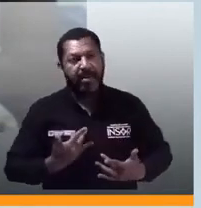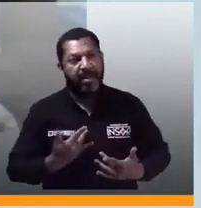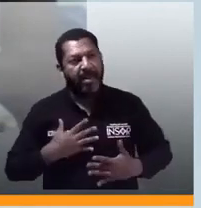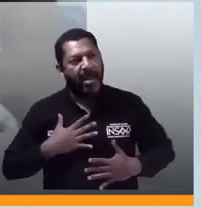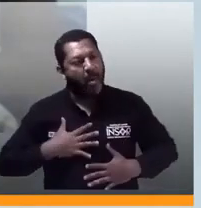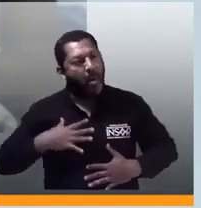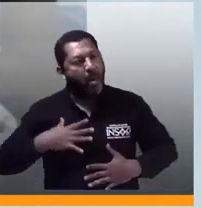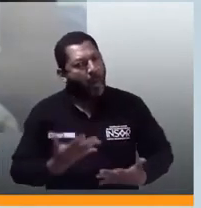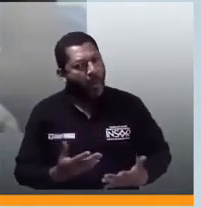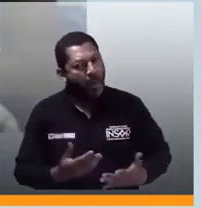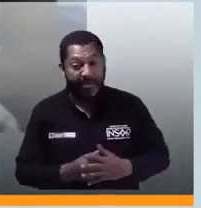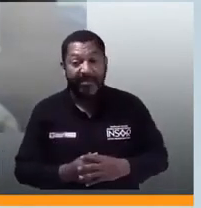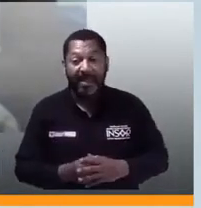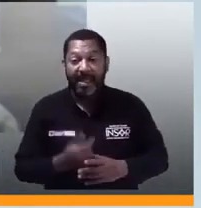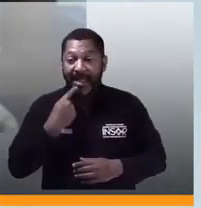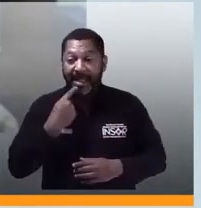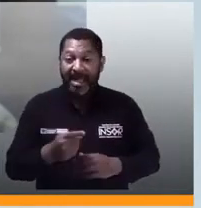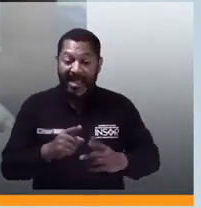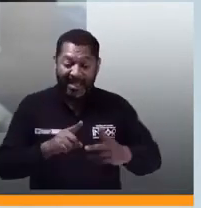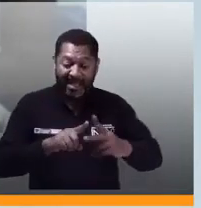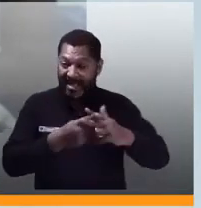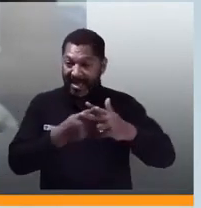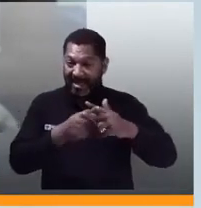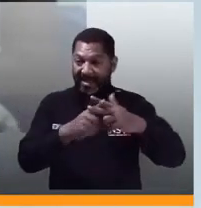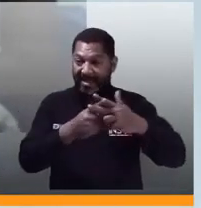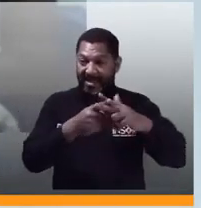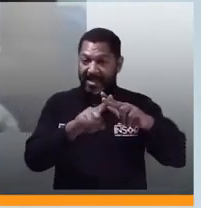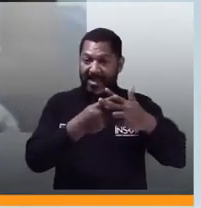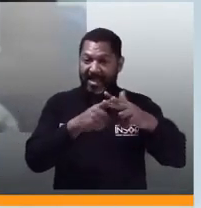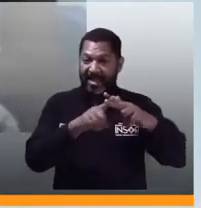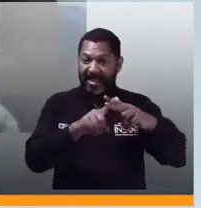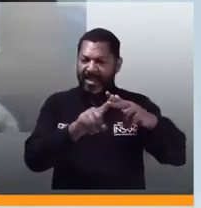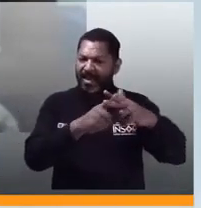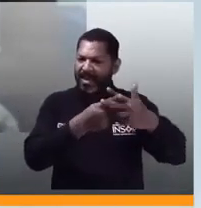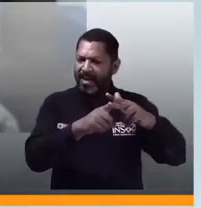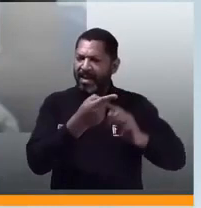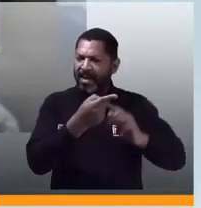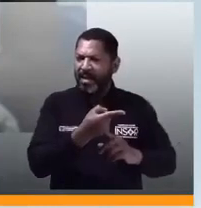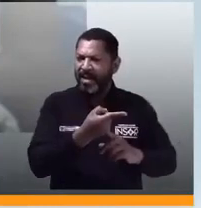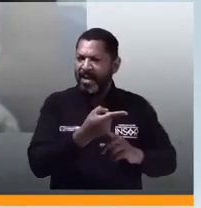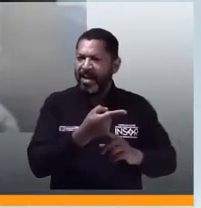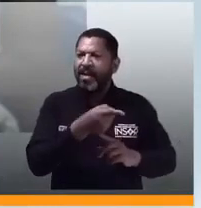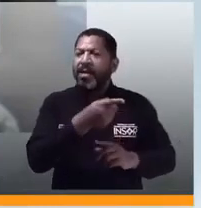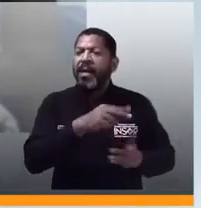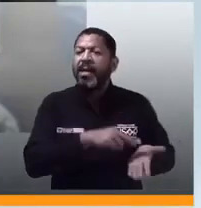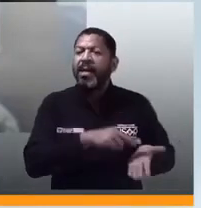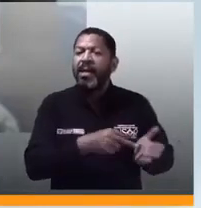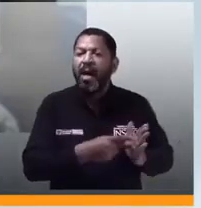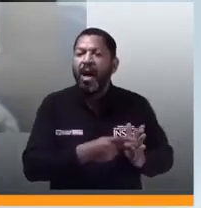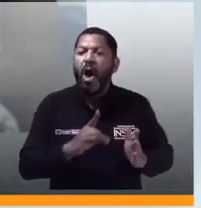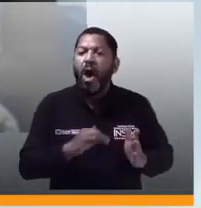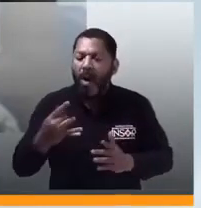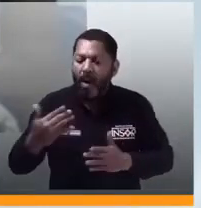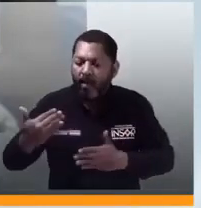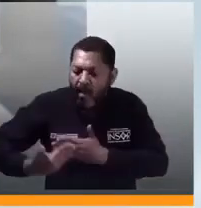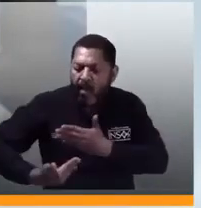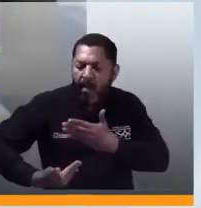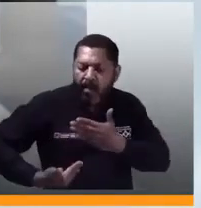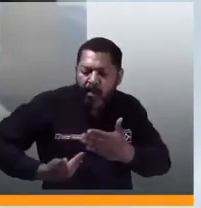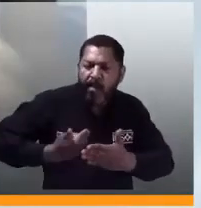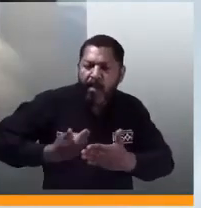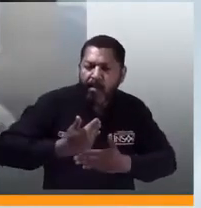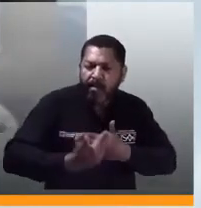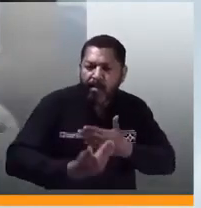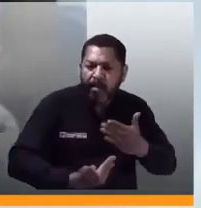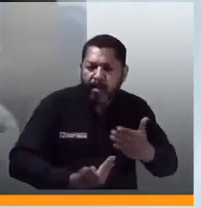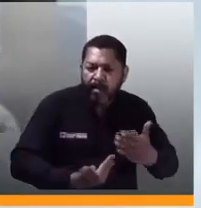cuando hablamos de talleres, el taller implica una serie de secuencias y una serie